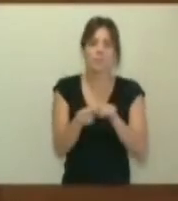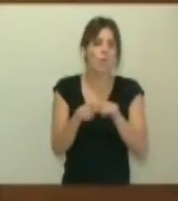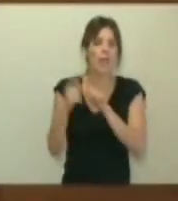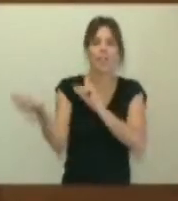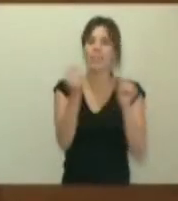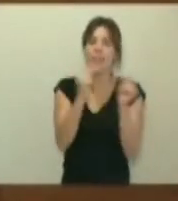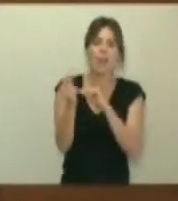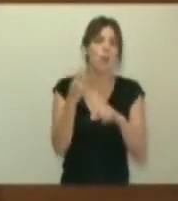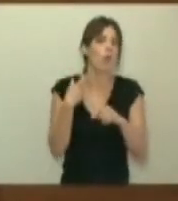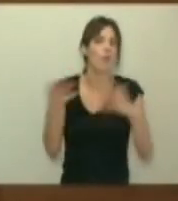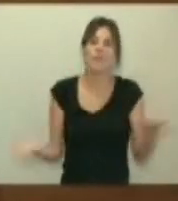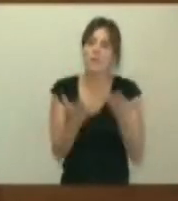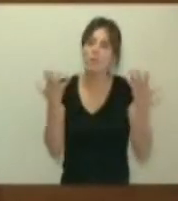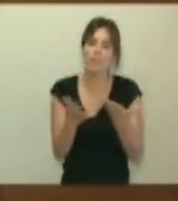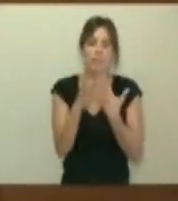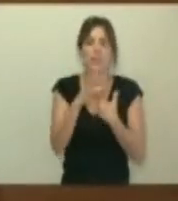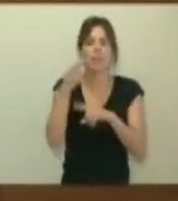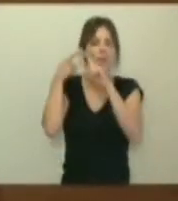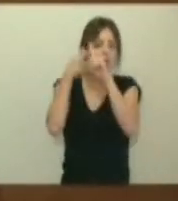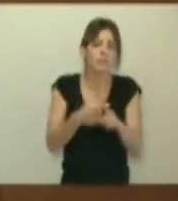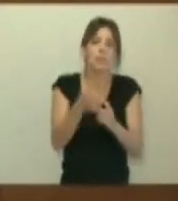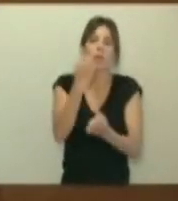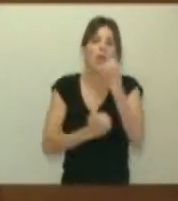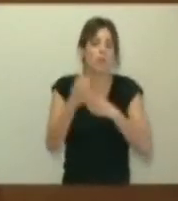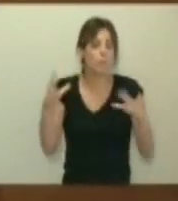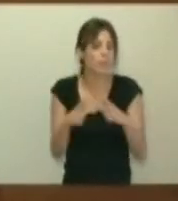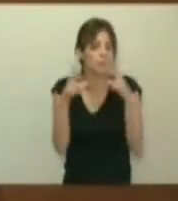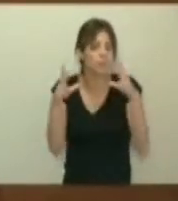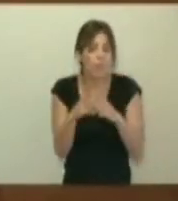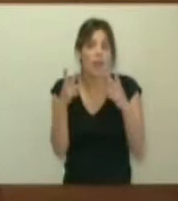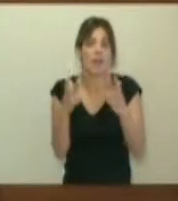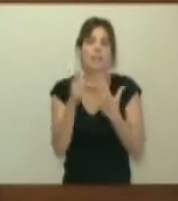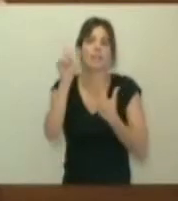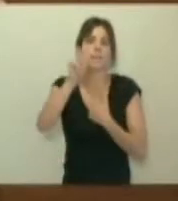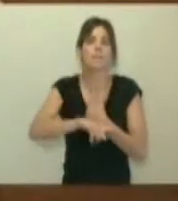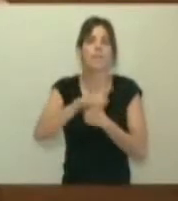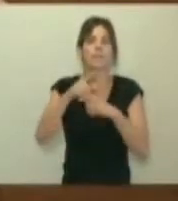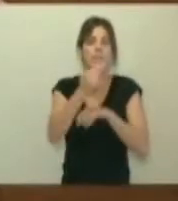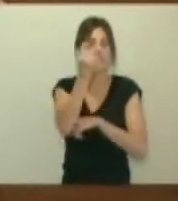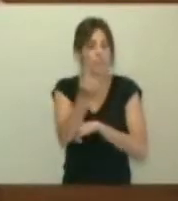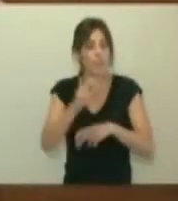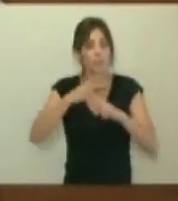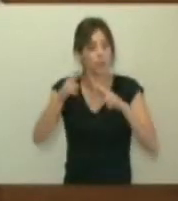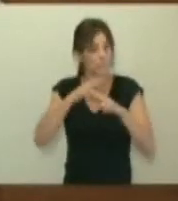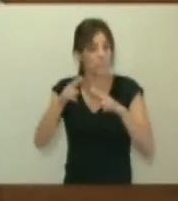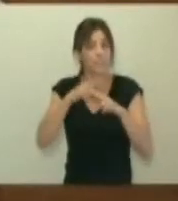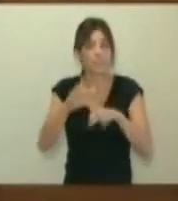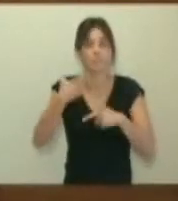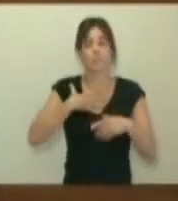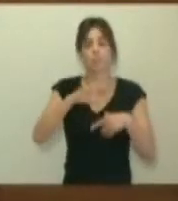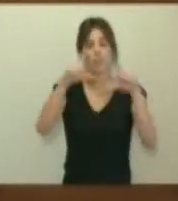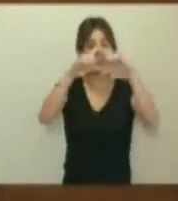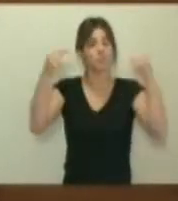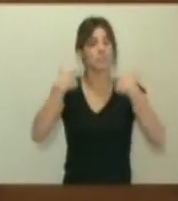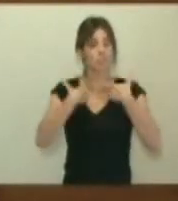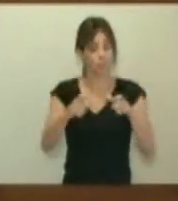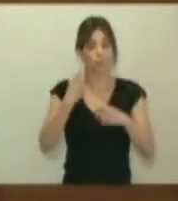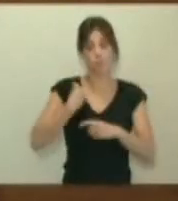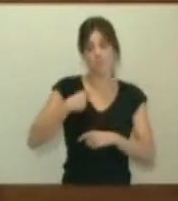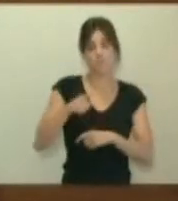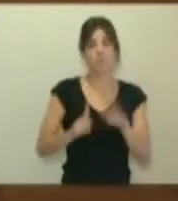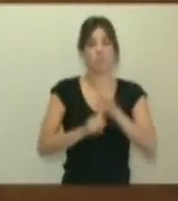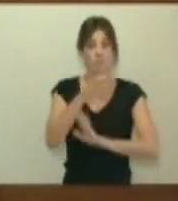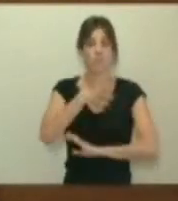las cooperativas y empresas de economía social para diseñar aquellas políticas y medidas que favorezcan el desarrollo de este sector en Asturias es algo